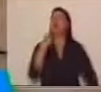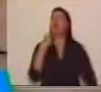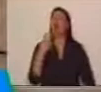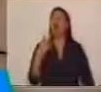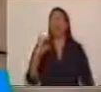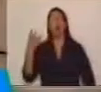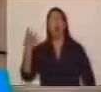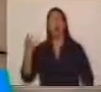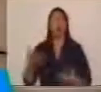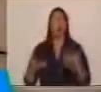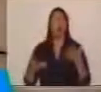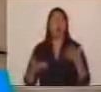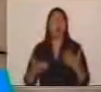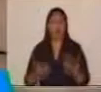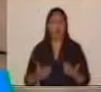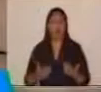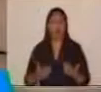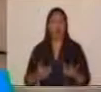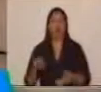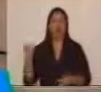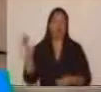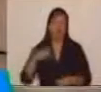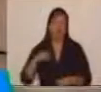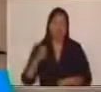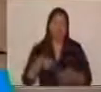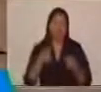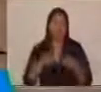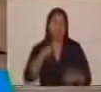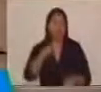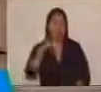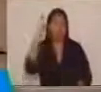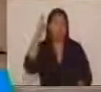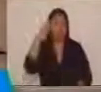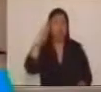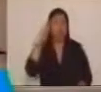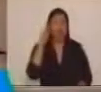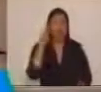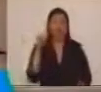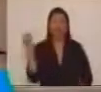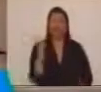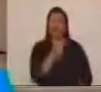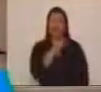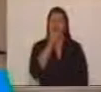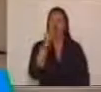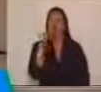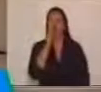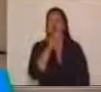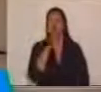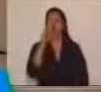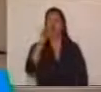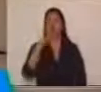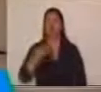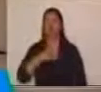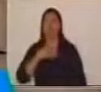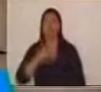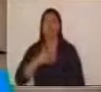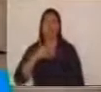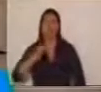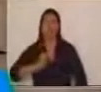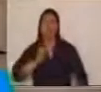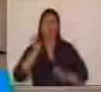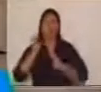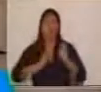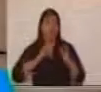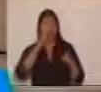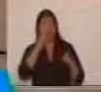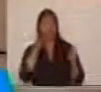tenor lírico. Bueno, sí, pero recuerde que lo que se está cantando en la ópera son también sentimientos y emociones, y también forman parte